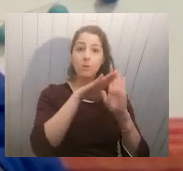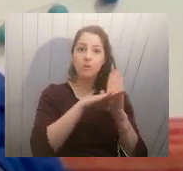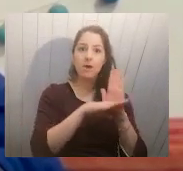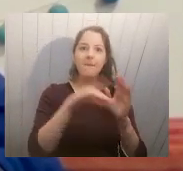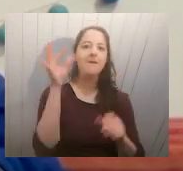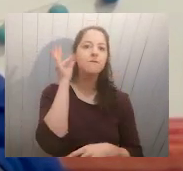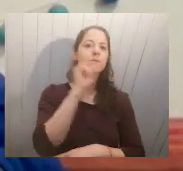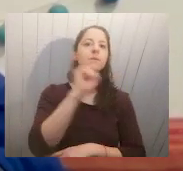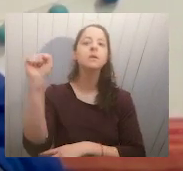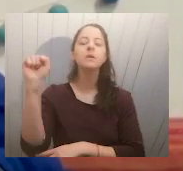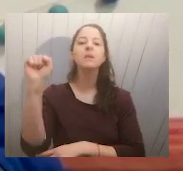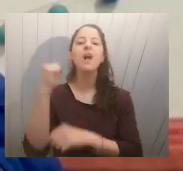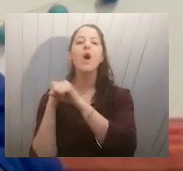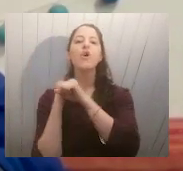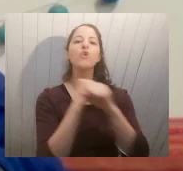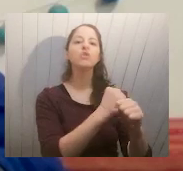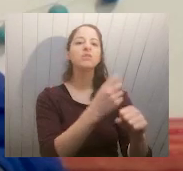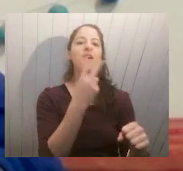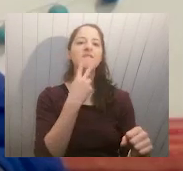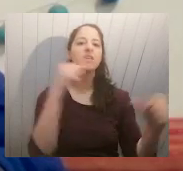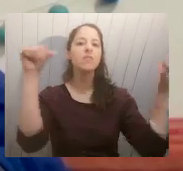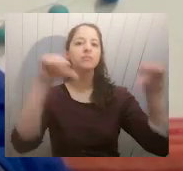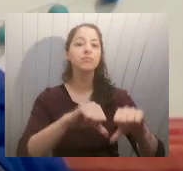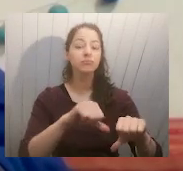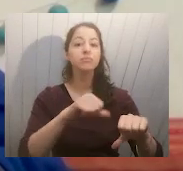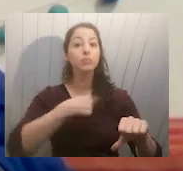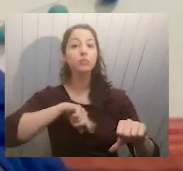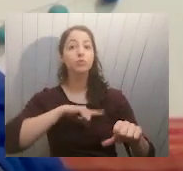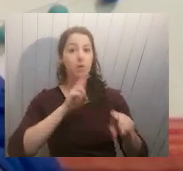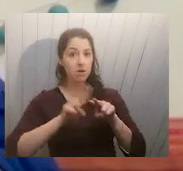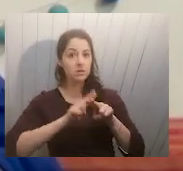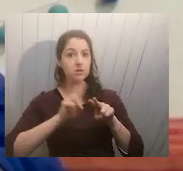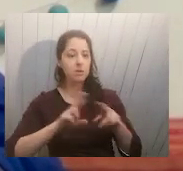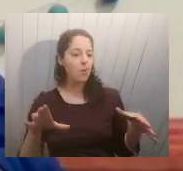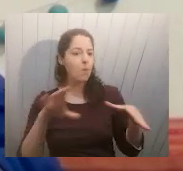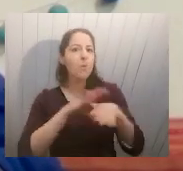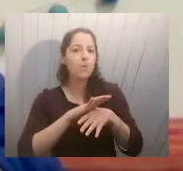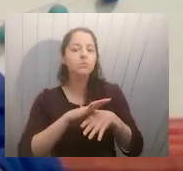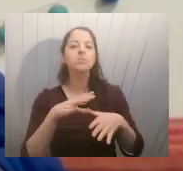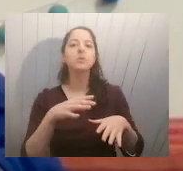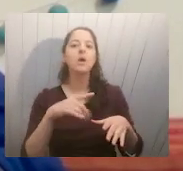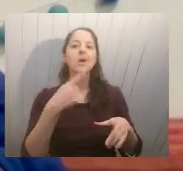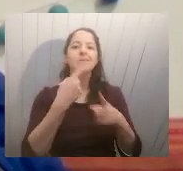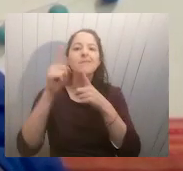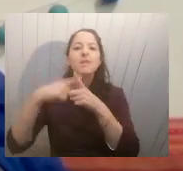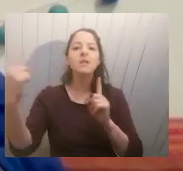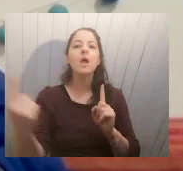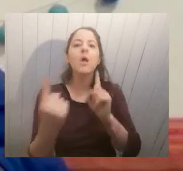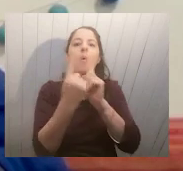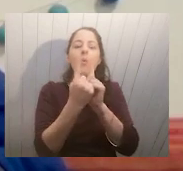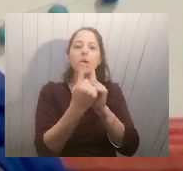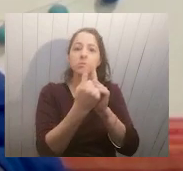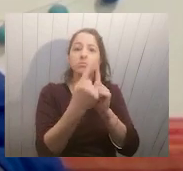programa feminista contra la precarización de la vida. Un programa que construimos juntas y juntes para luchar en los